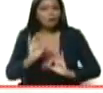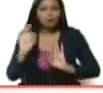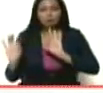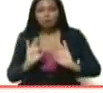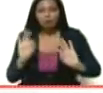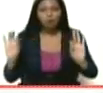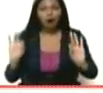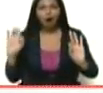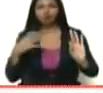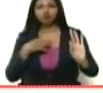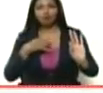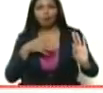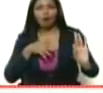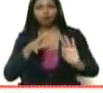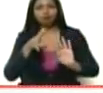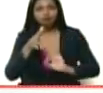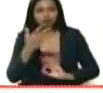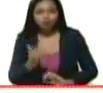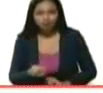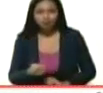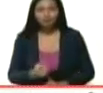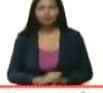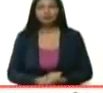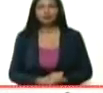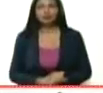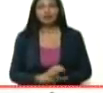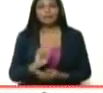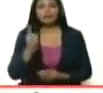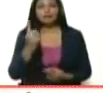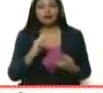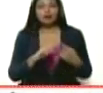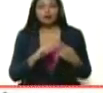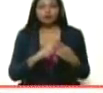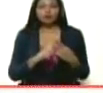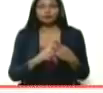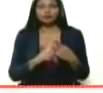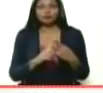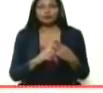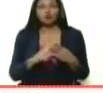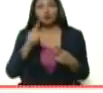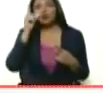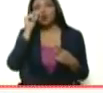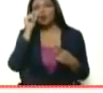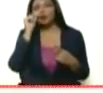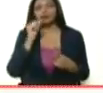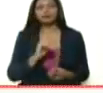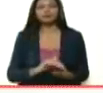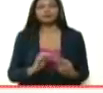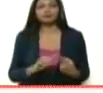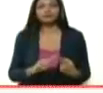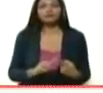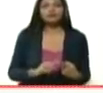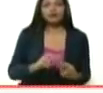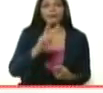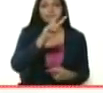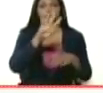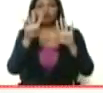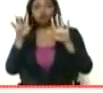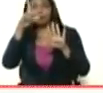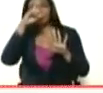del COVID-19. El primero de estos 4 casos, un masculino de 29